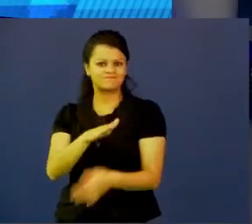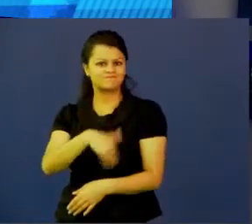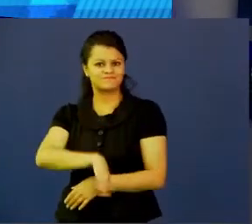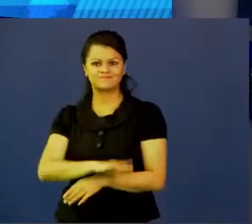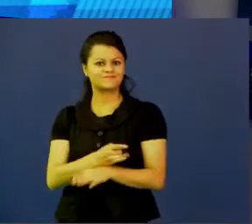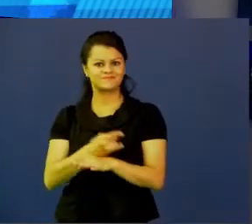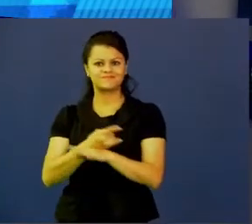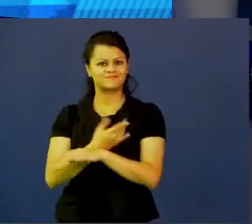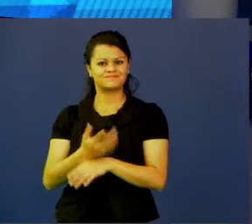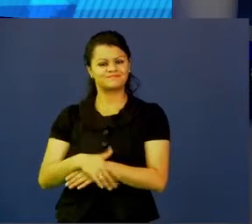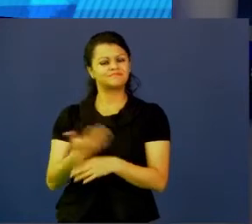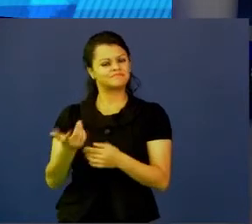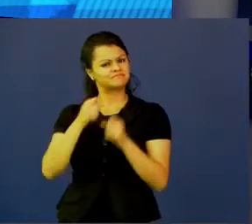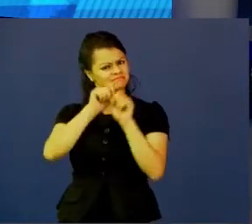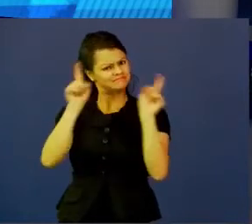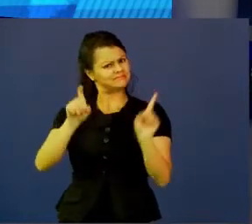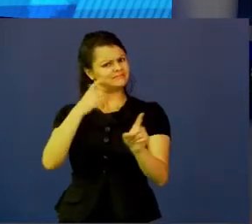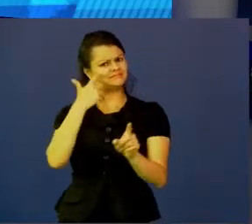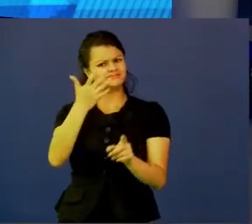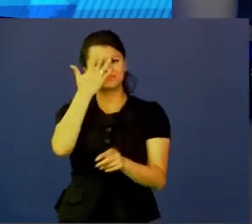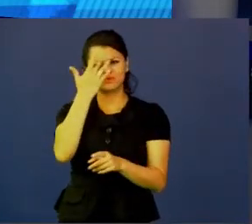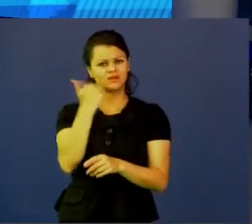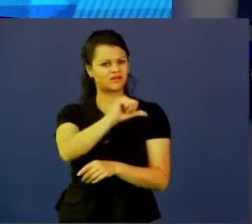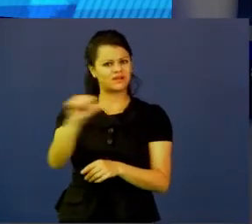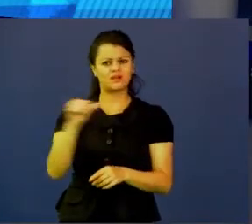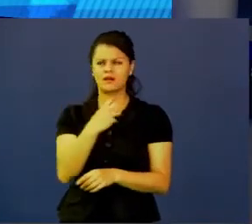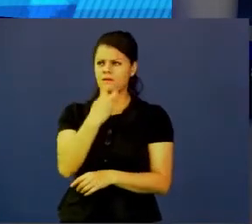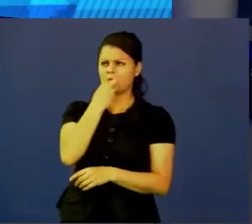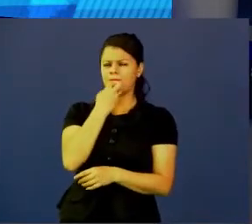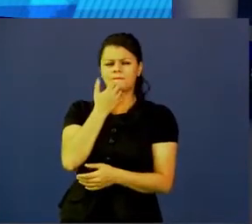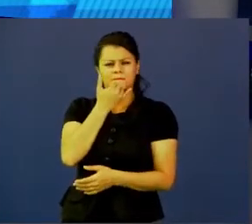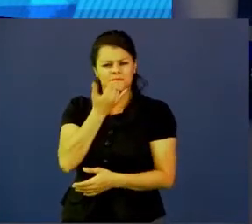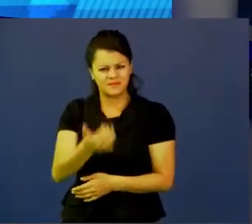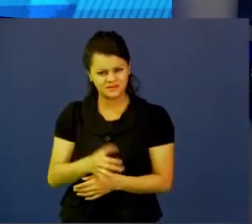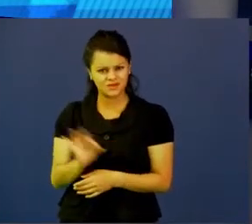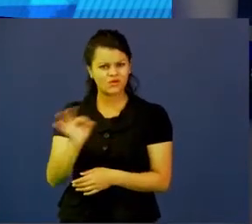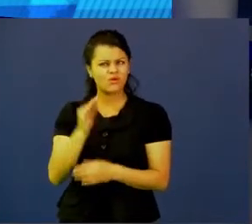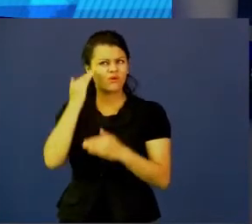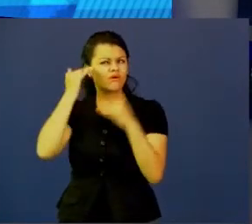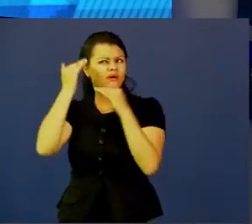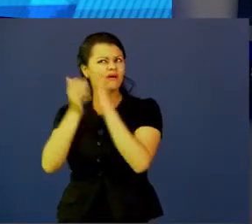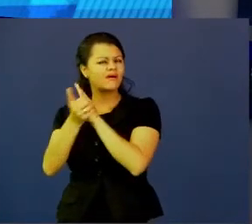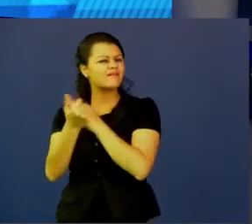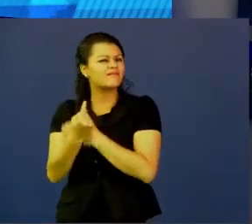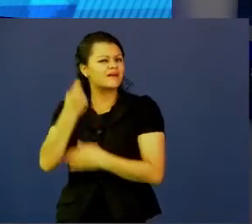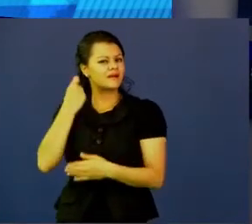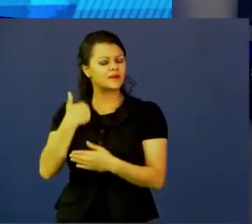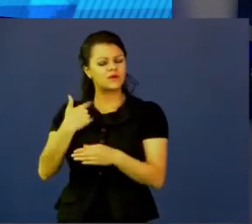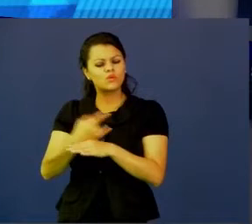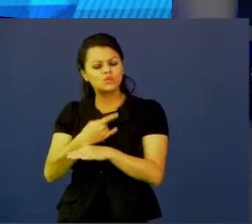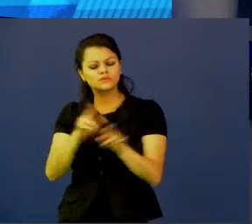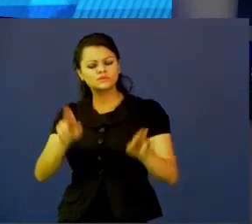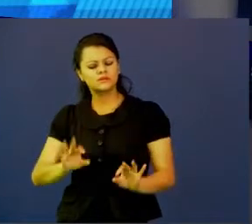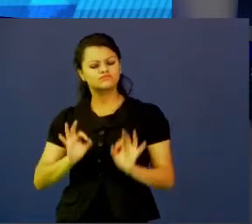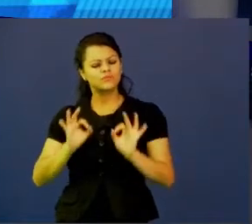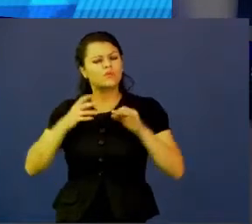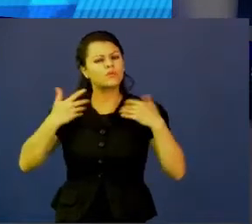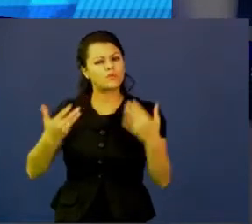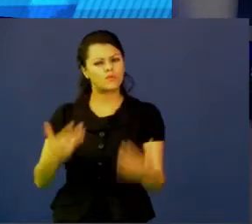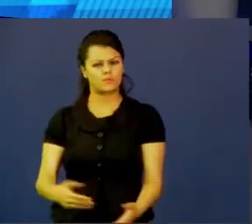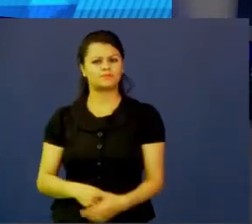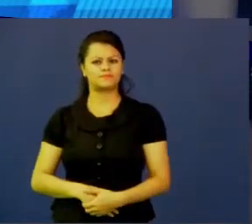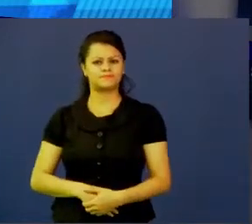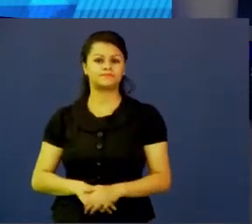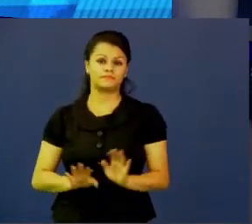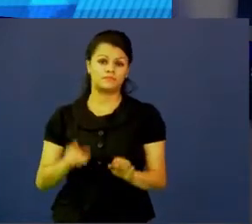¿Por qué estamos callando? ¿Qué nos está silenciando? ¿O qué competencias nos faltan para hacer un uso más adecuado de internet? Aquí